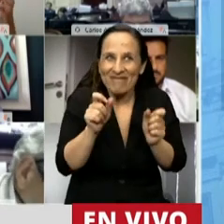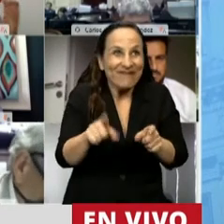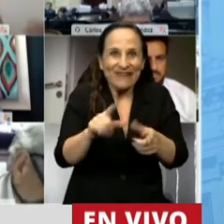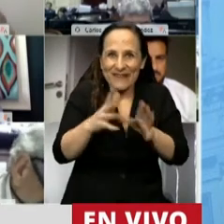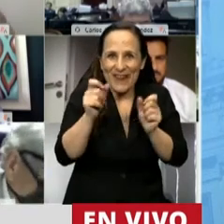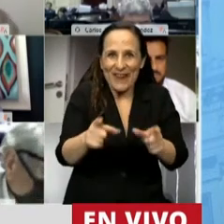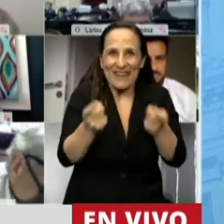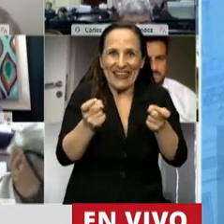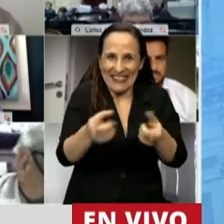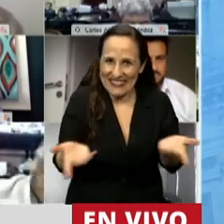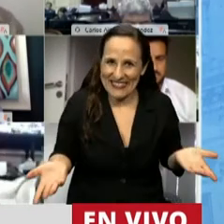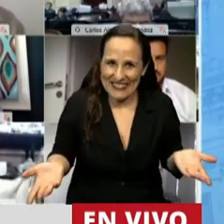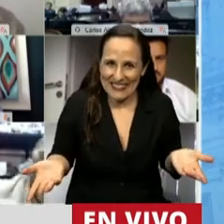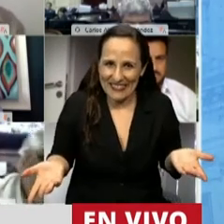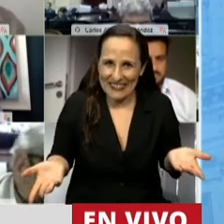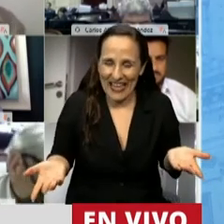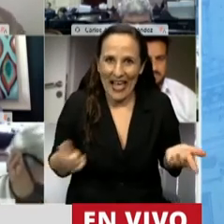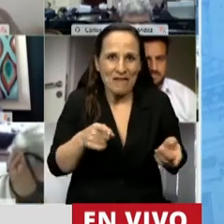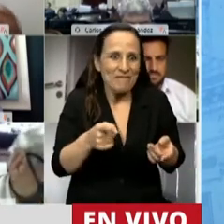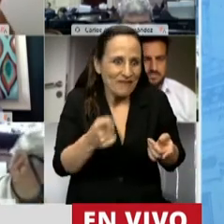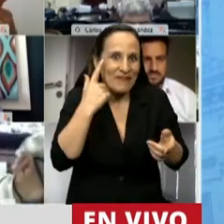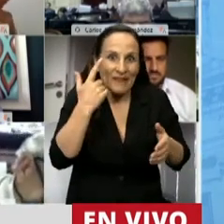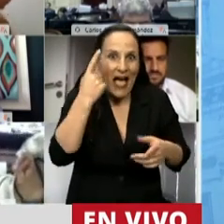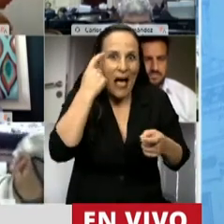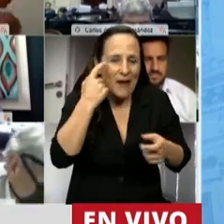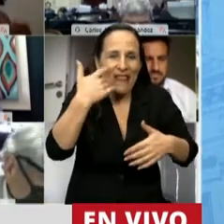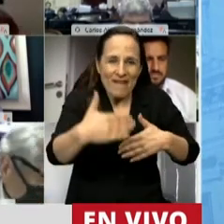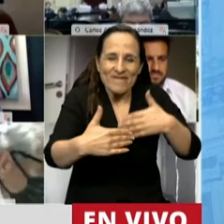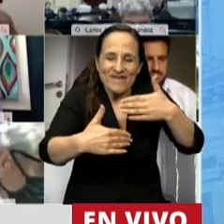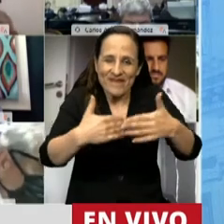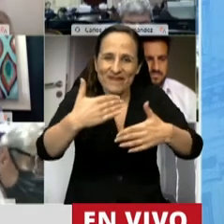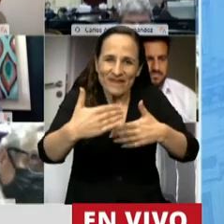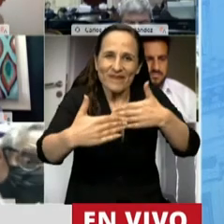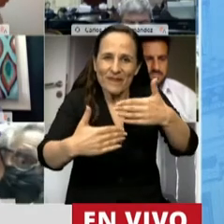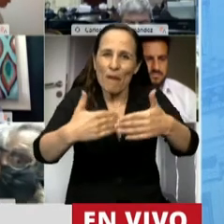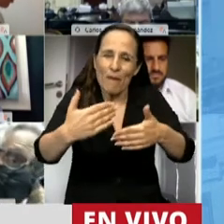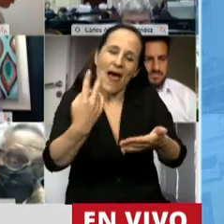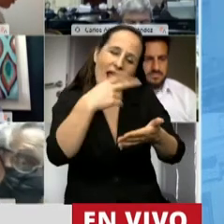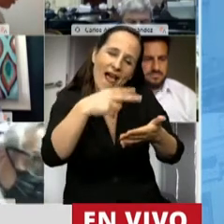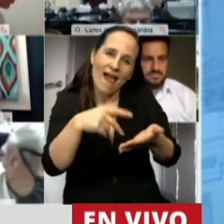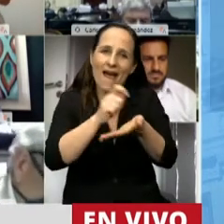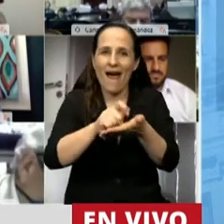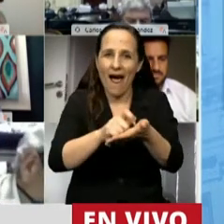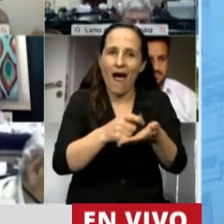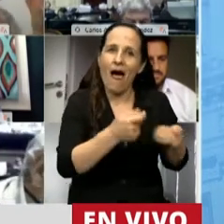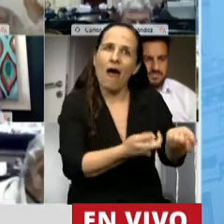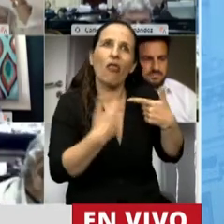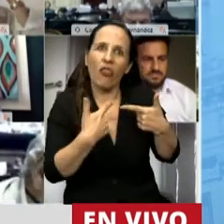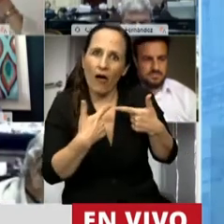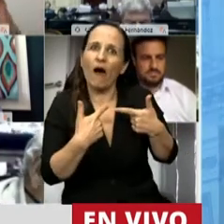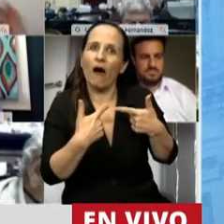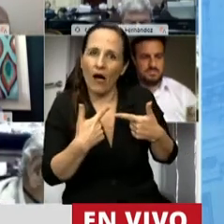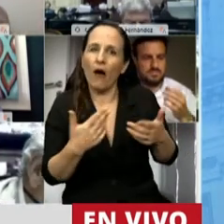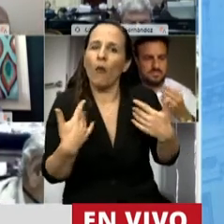corresponde y tengan un proceso de aprendizaje de lectoescritura que les dé la garantía de poder tener